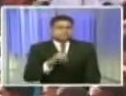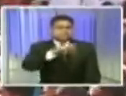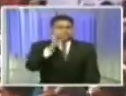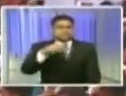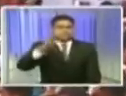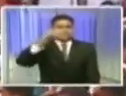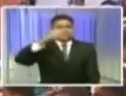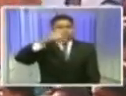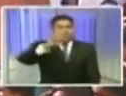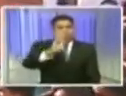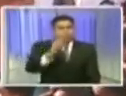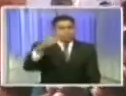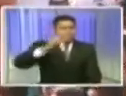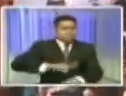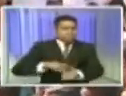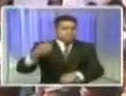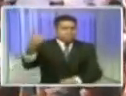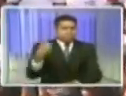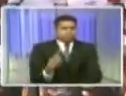hubiera llegado en este tiempo?